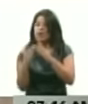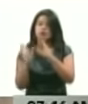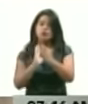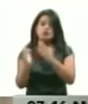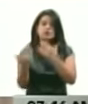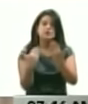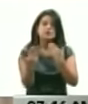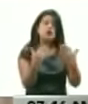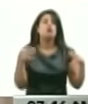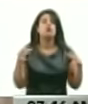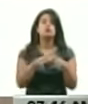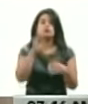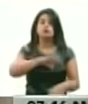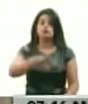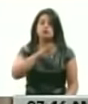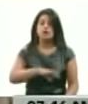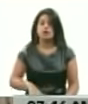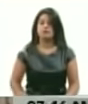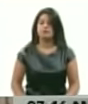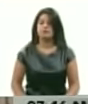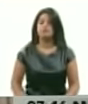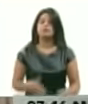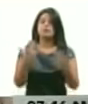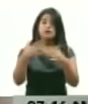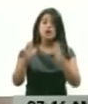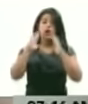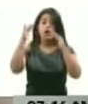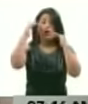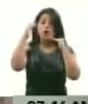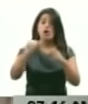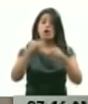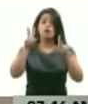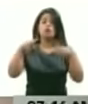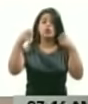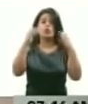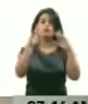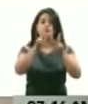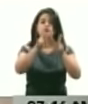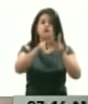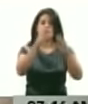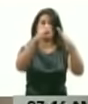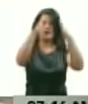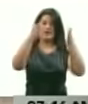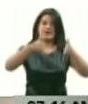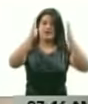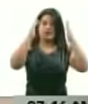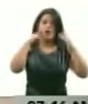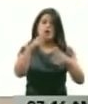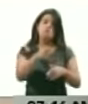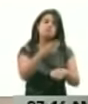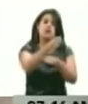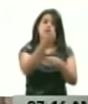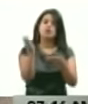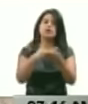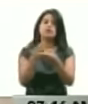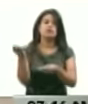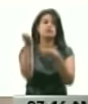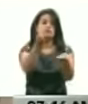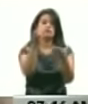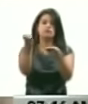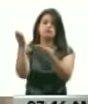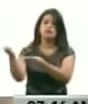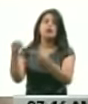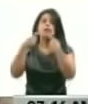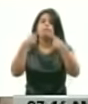con los movimientos sociales, estamos atendiendo nuevos urbanismos, bases de misiones, llevando el libro, es decir, llevando